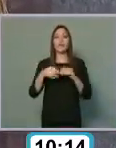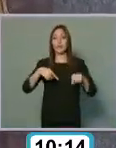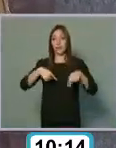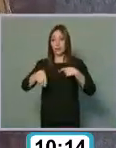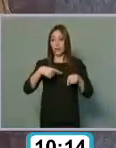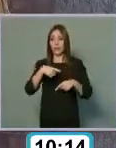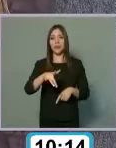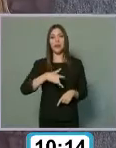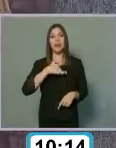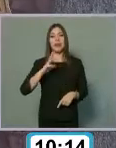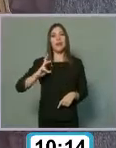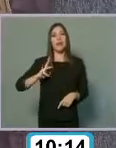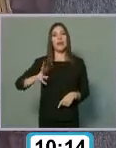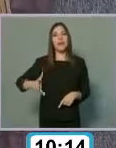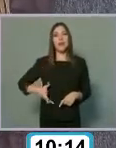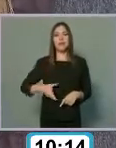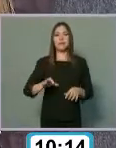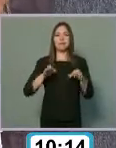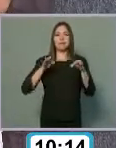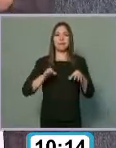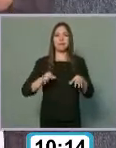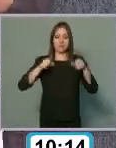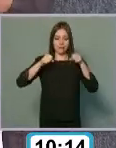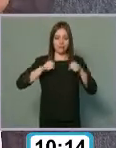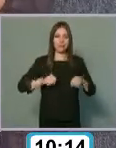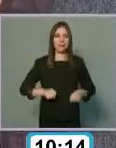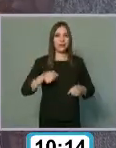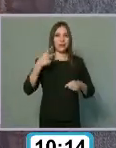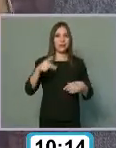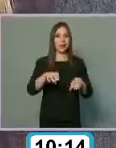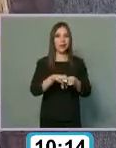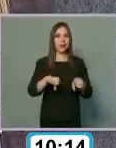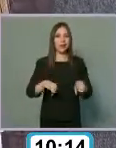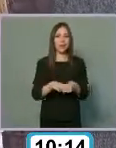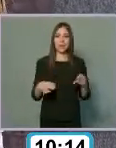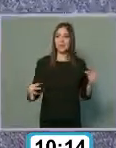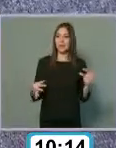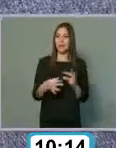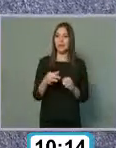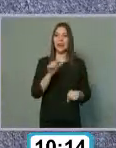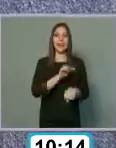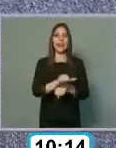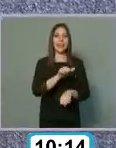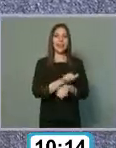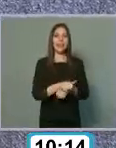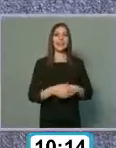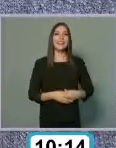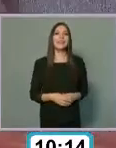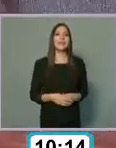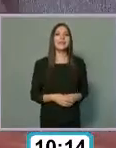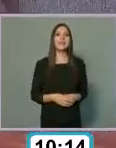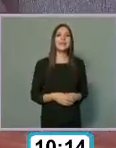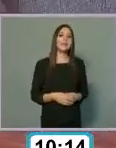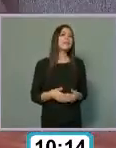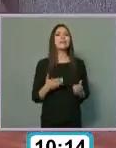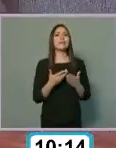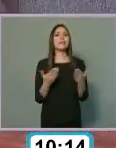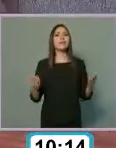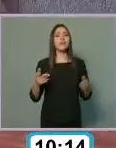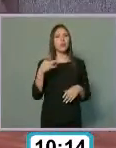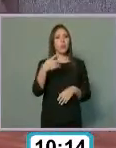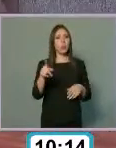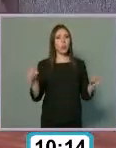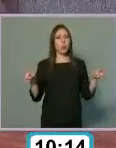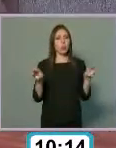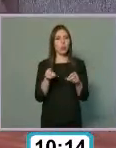tú orgullosamente pues estás la camisa bien puesta. representando Bien tú, puesta. Pues la Argentina. Sí. Ahora, hablemos ya del proyecto en la cuestión musical.